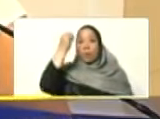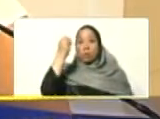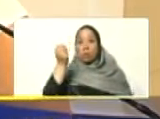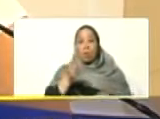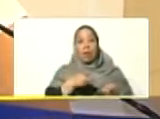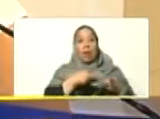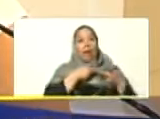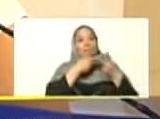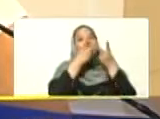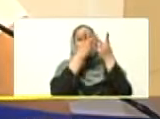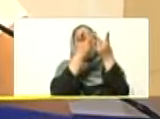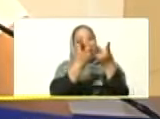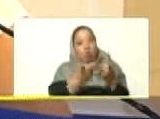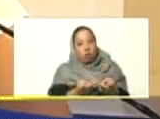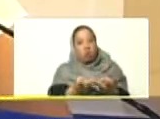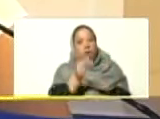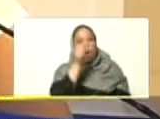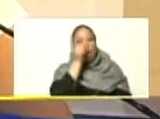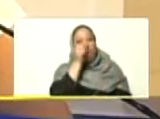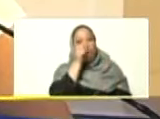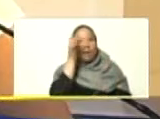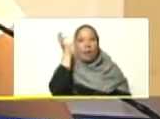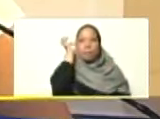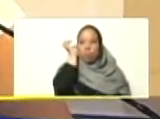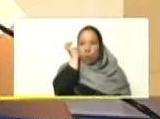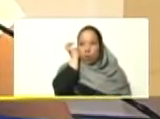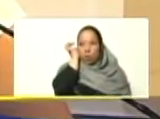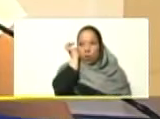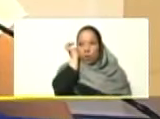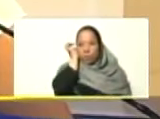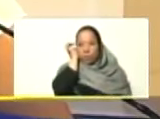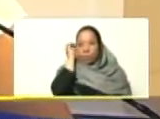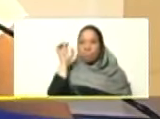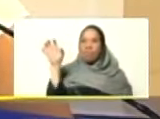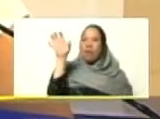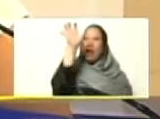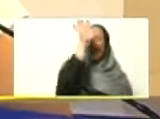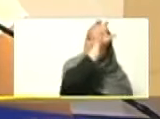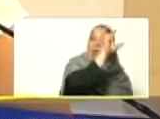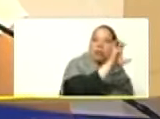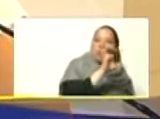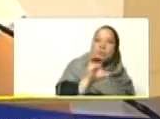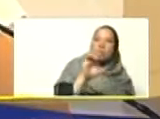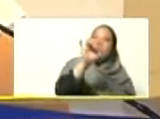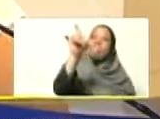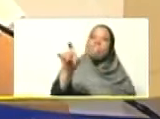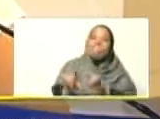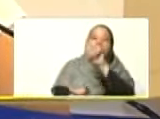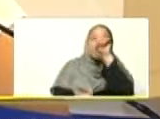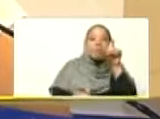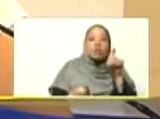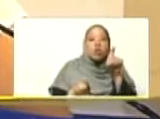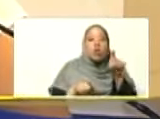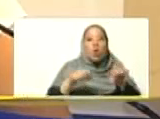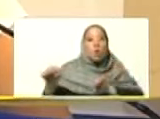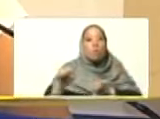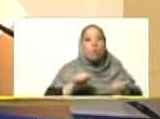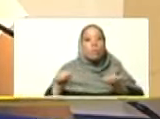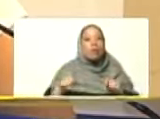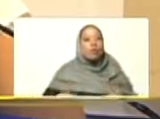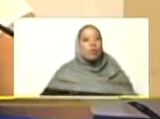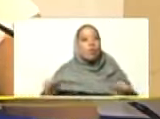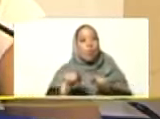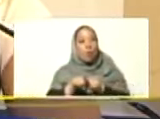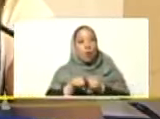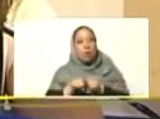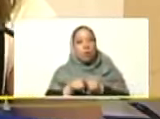Y habría que revisar en el mundo entero si existe un movimiento y una fuerza organizativa en el territorio